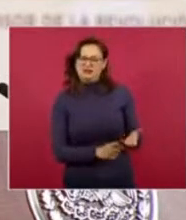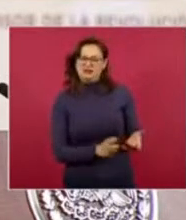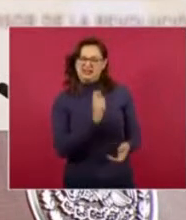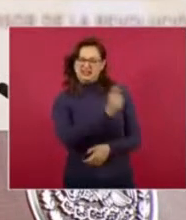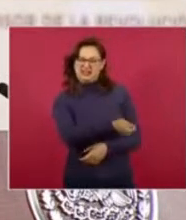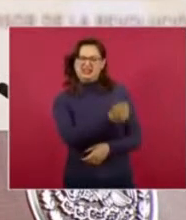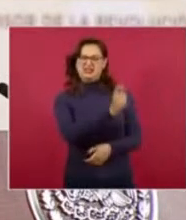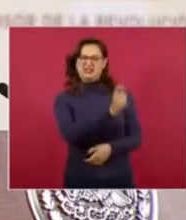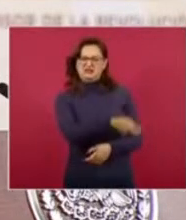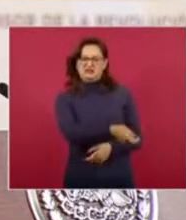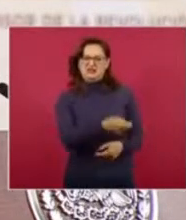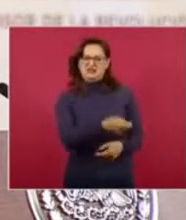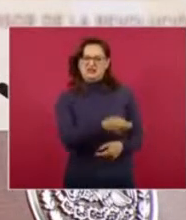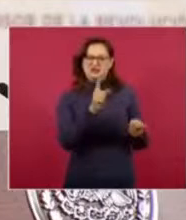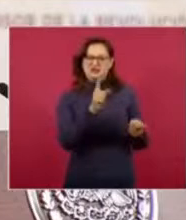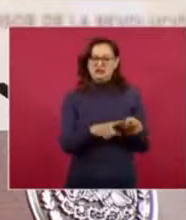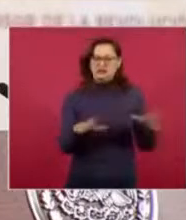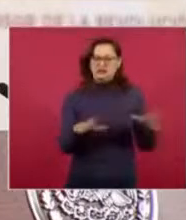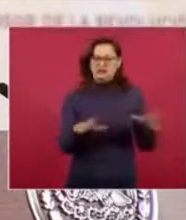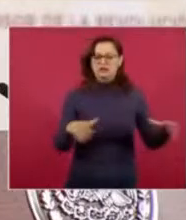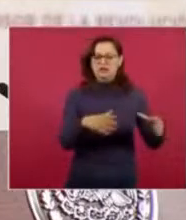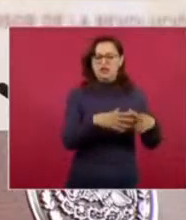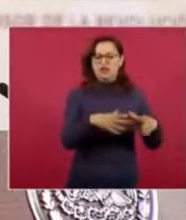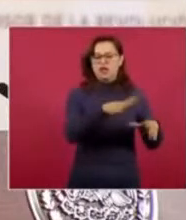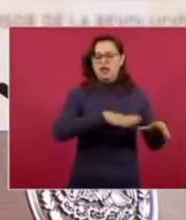de la llamada sociedad civil